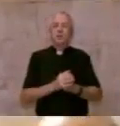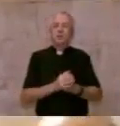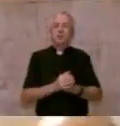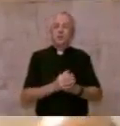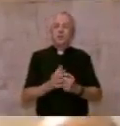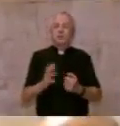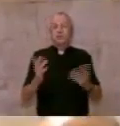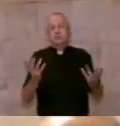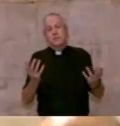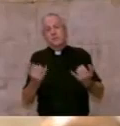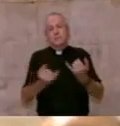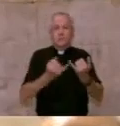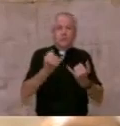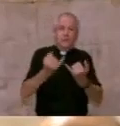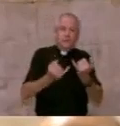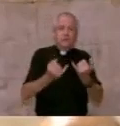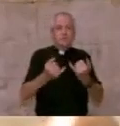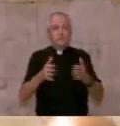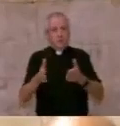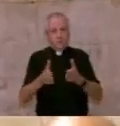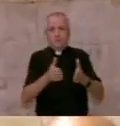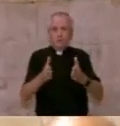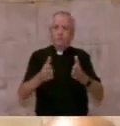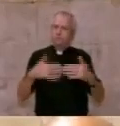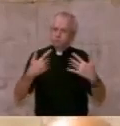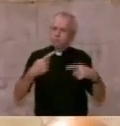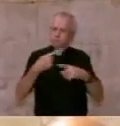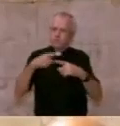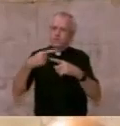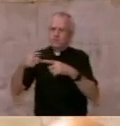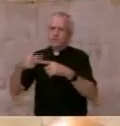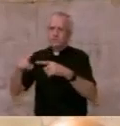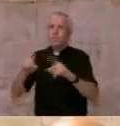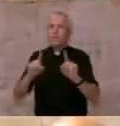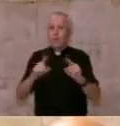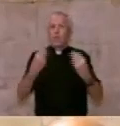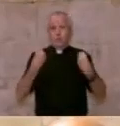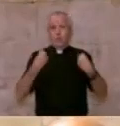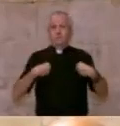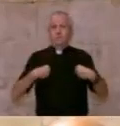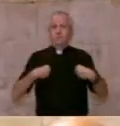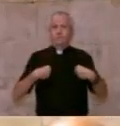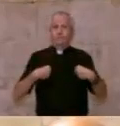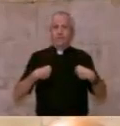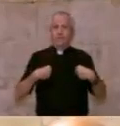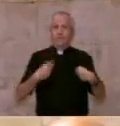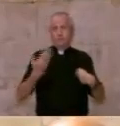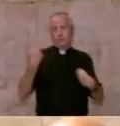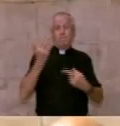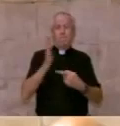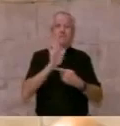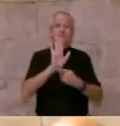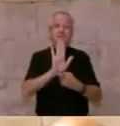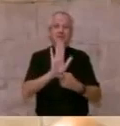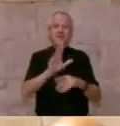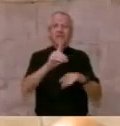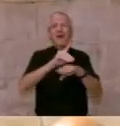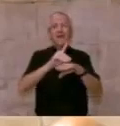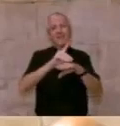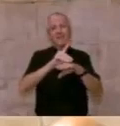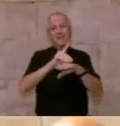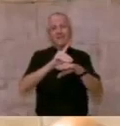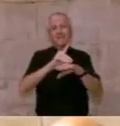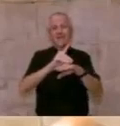Los inconvenientes en el camino son diversos, pero ya usted mismo, en su presentación a la